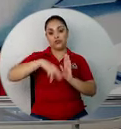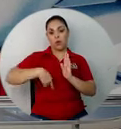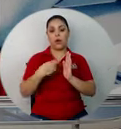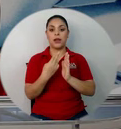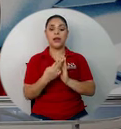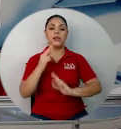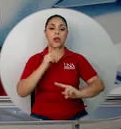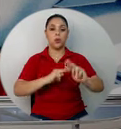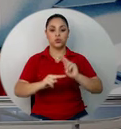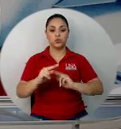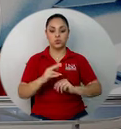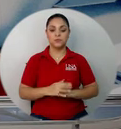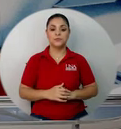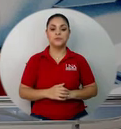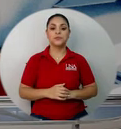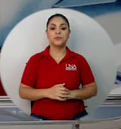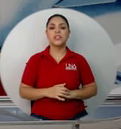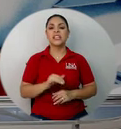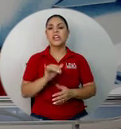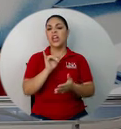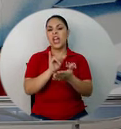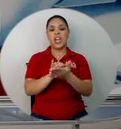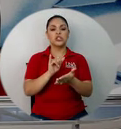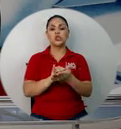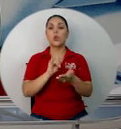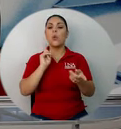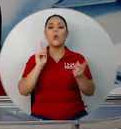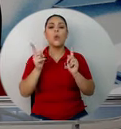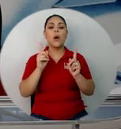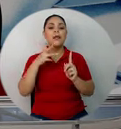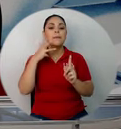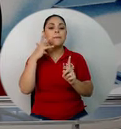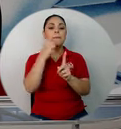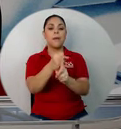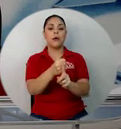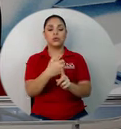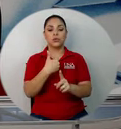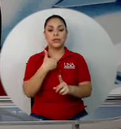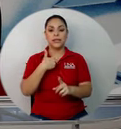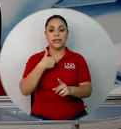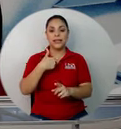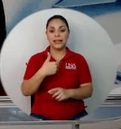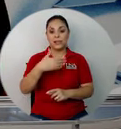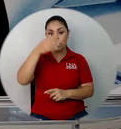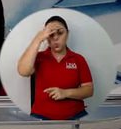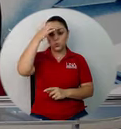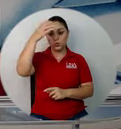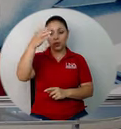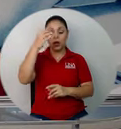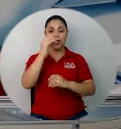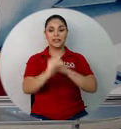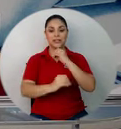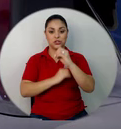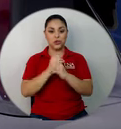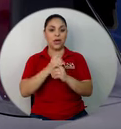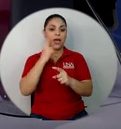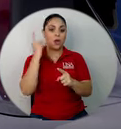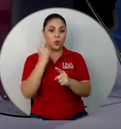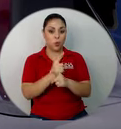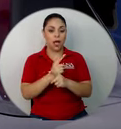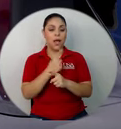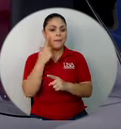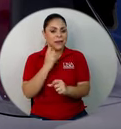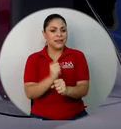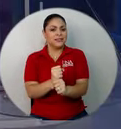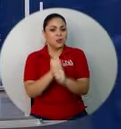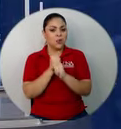negocio. ¿Cómo se traduce todo esto en la productividad? ¿Qué impacto tiene tener ese clima, esa cultura organizacional adecuada para